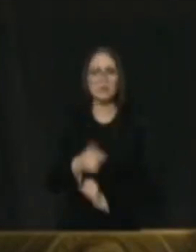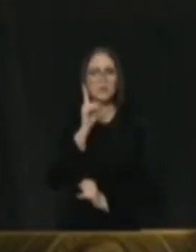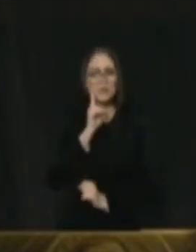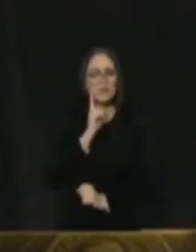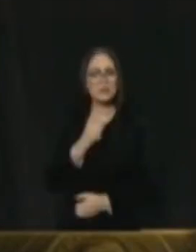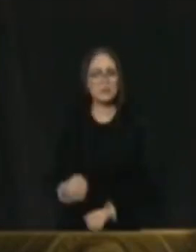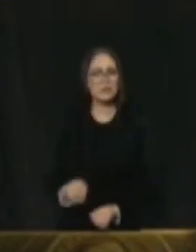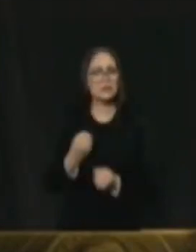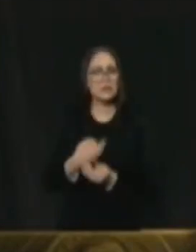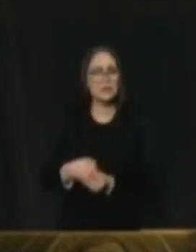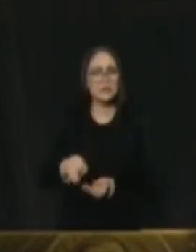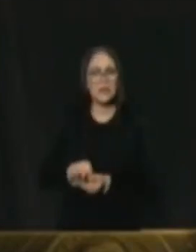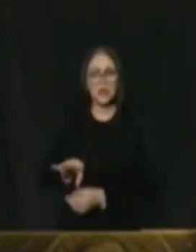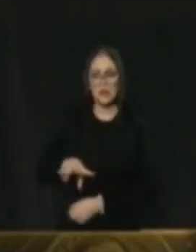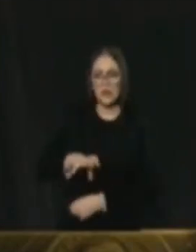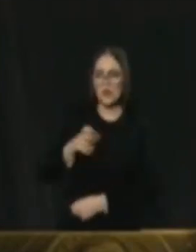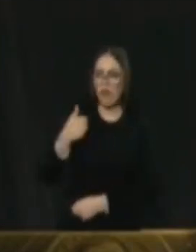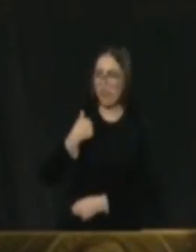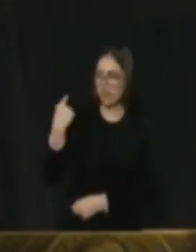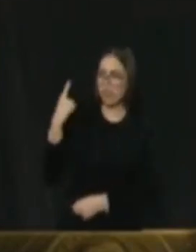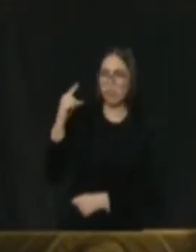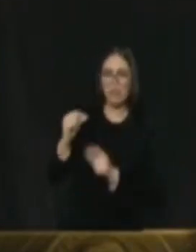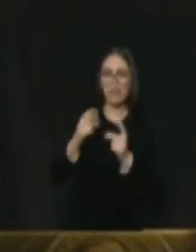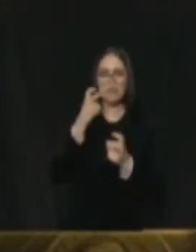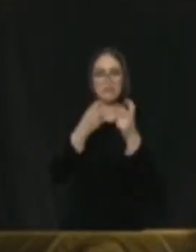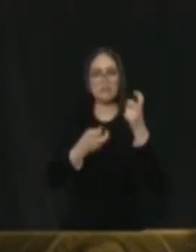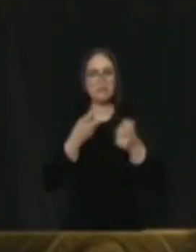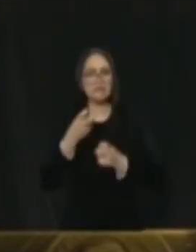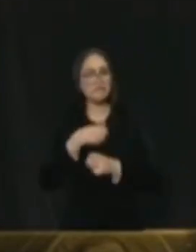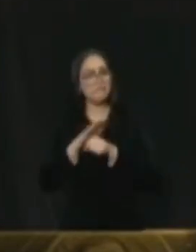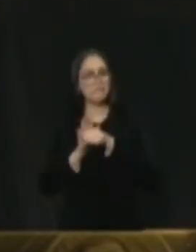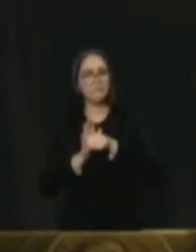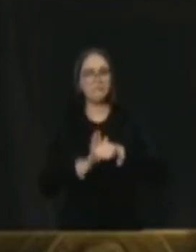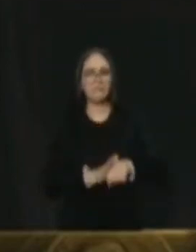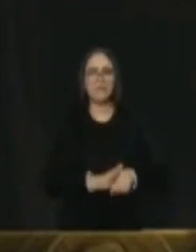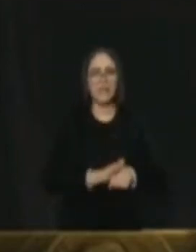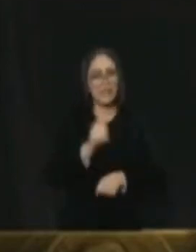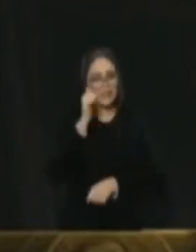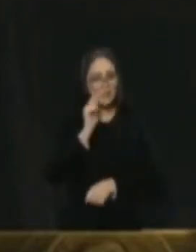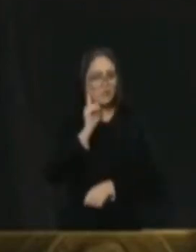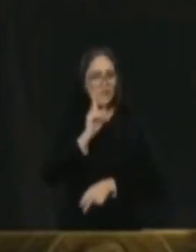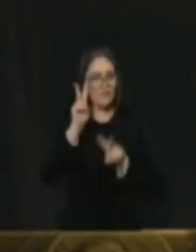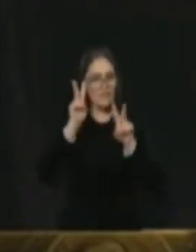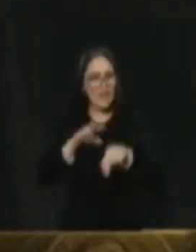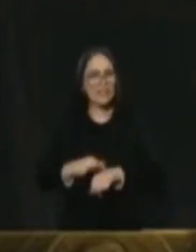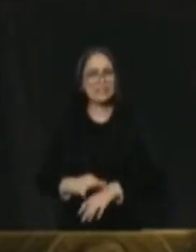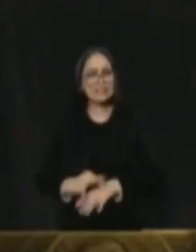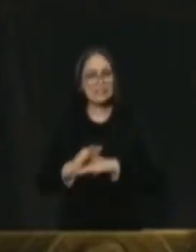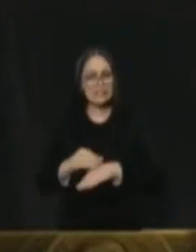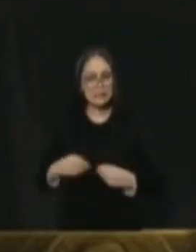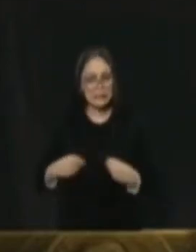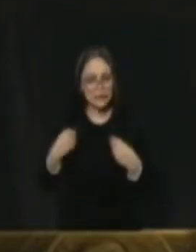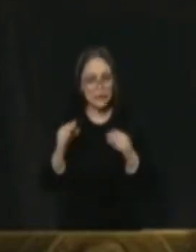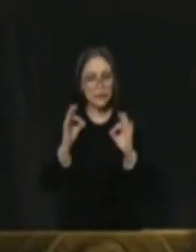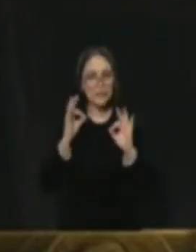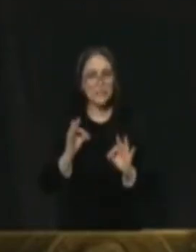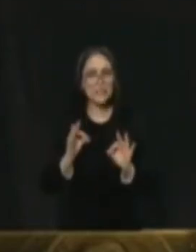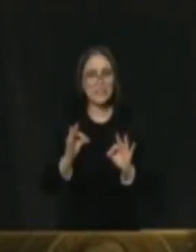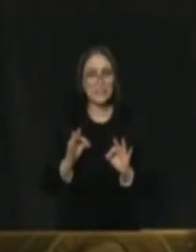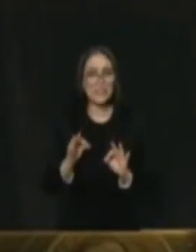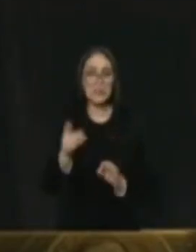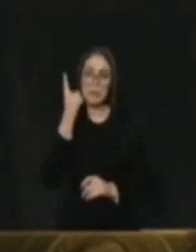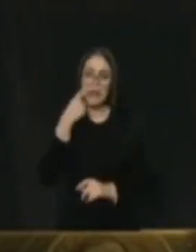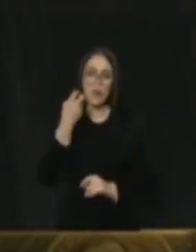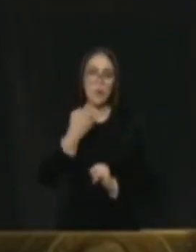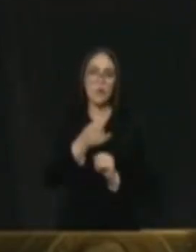los estigmas que se les imponían. Mujeres de carne y hueso, nunca de ficción. Mujeres en esta y otras realidades,